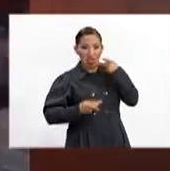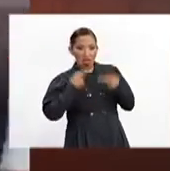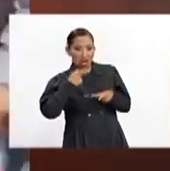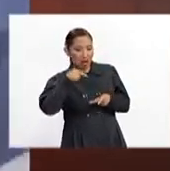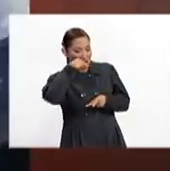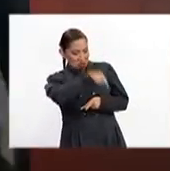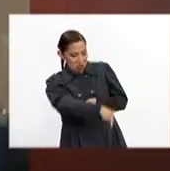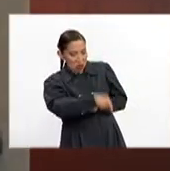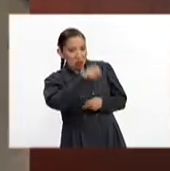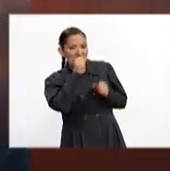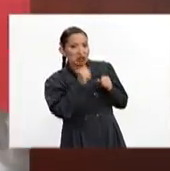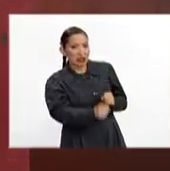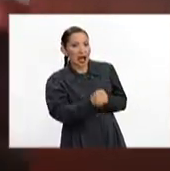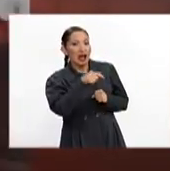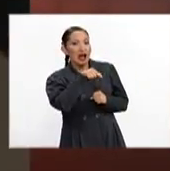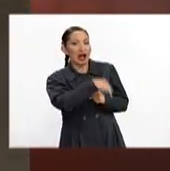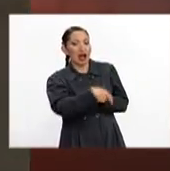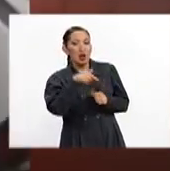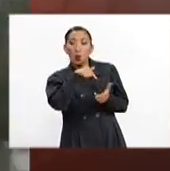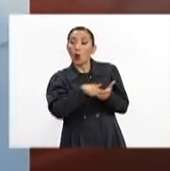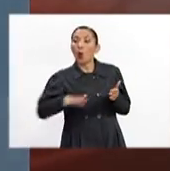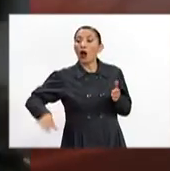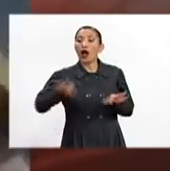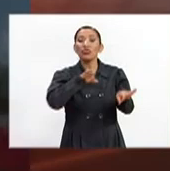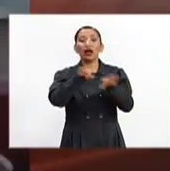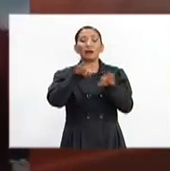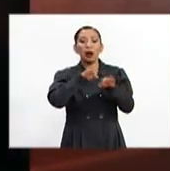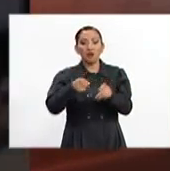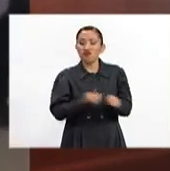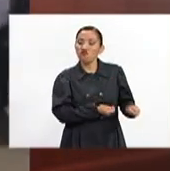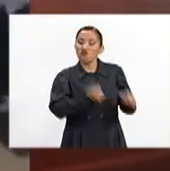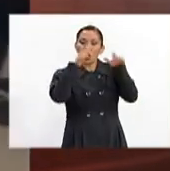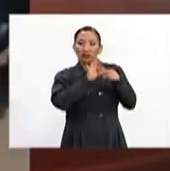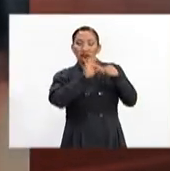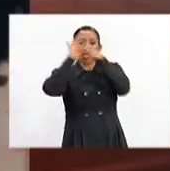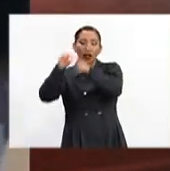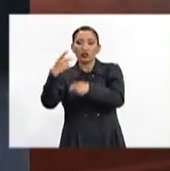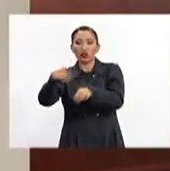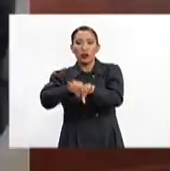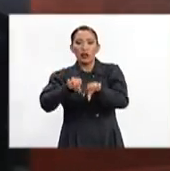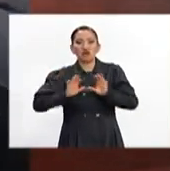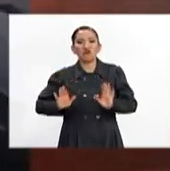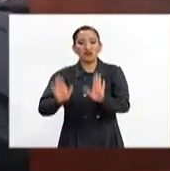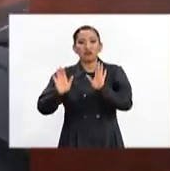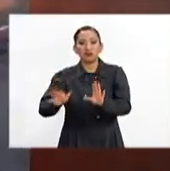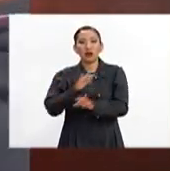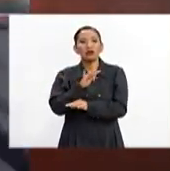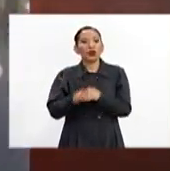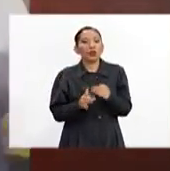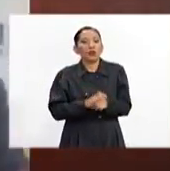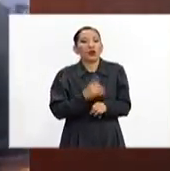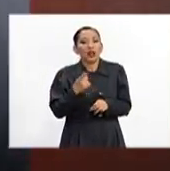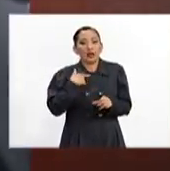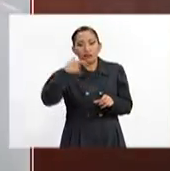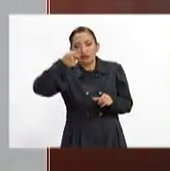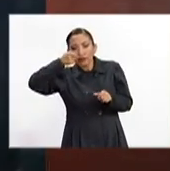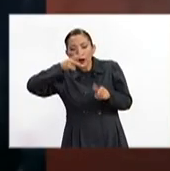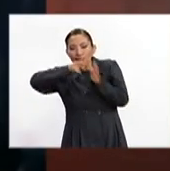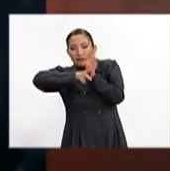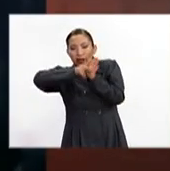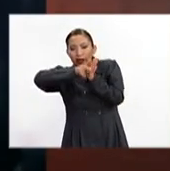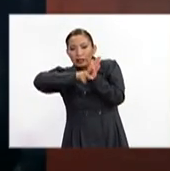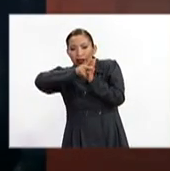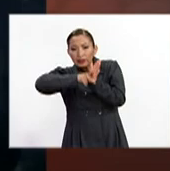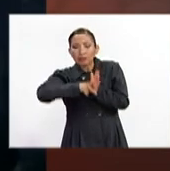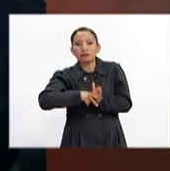que se trataba de un lugar de trabajo, y fue sacada junto con su equipo a empujones. Todo fue documentado vía